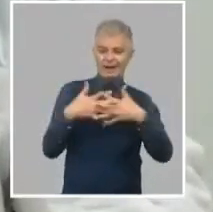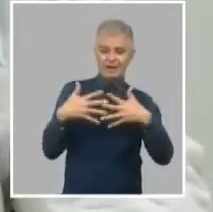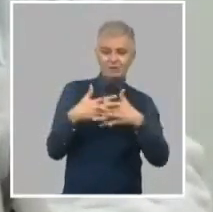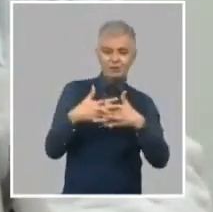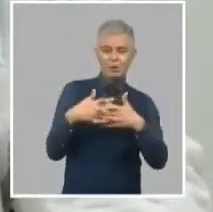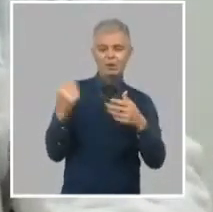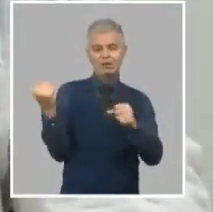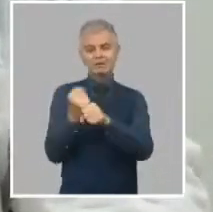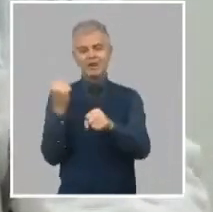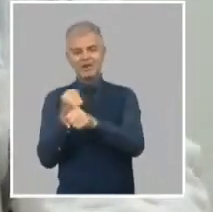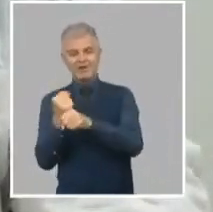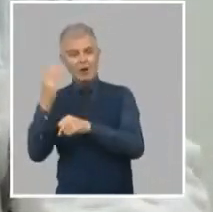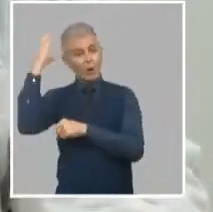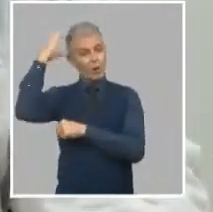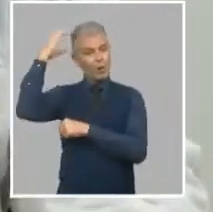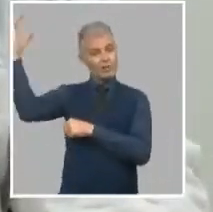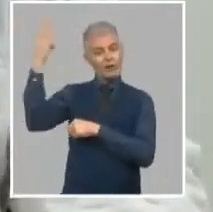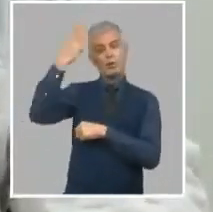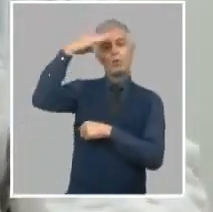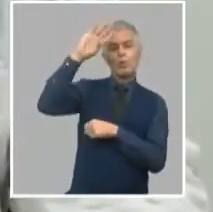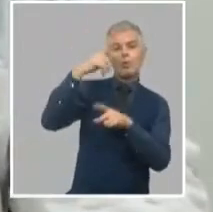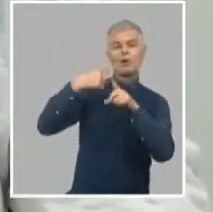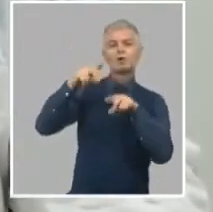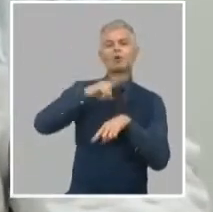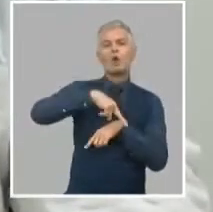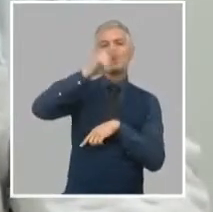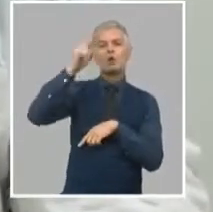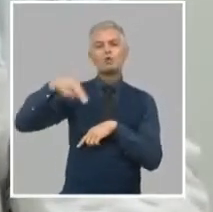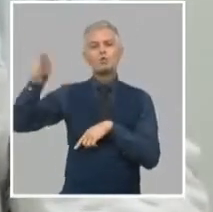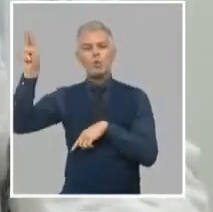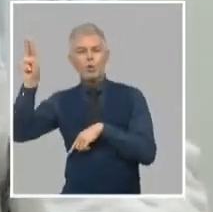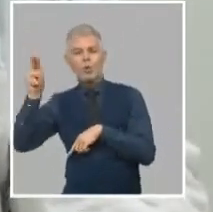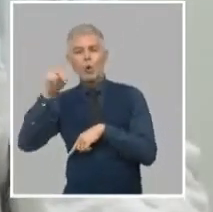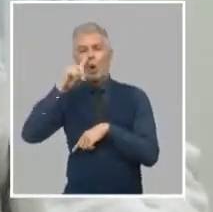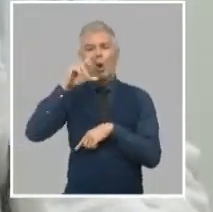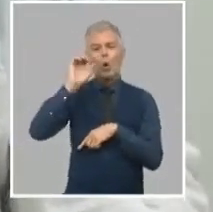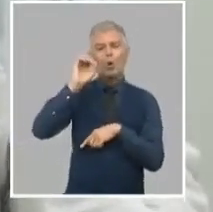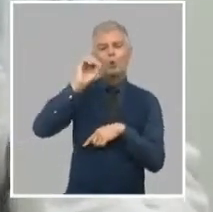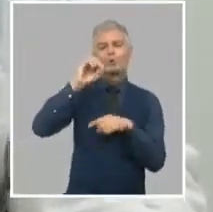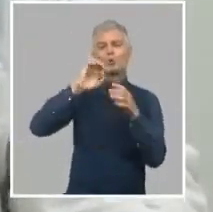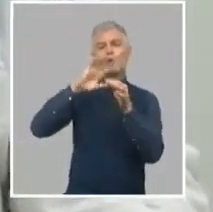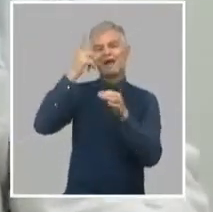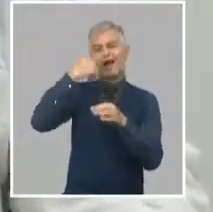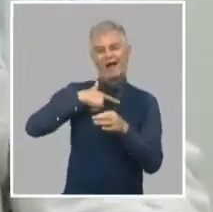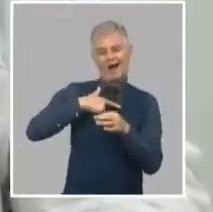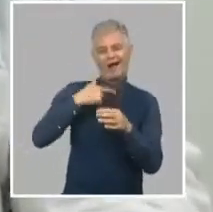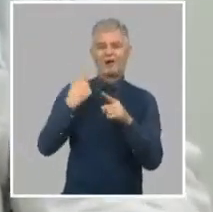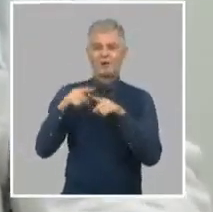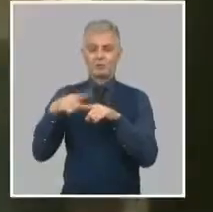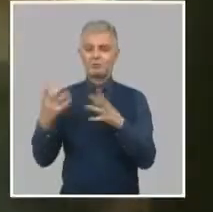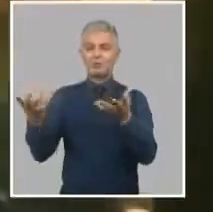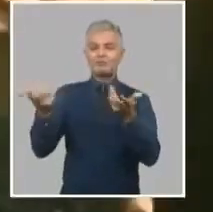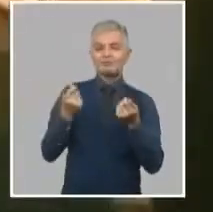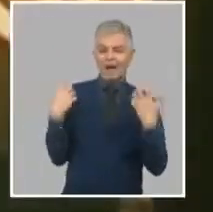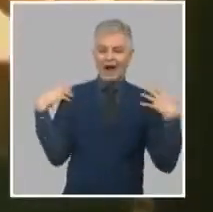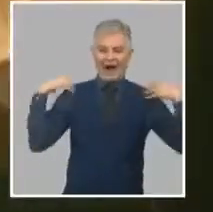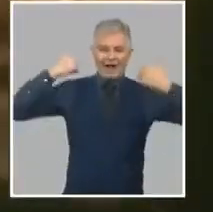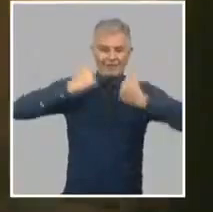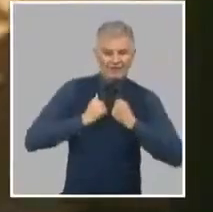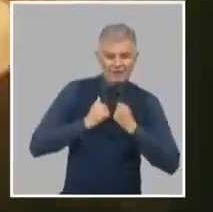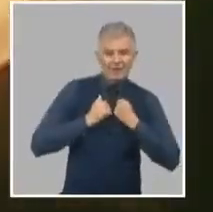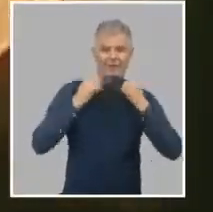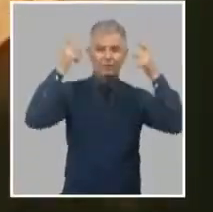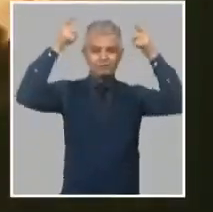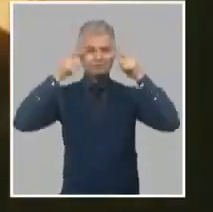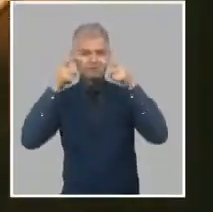las gestiones por parte del gobierno de Cuba con Noruega, con otros países, para la adquisición de módulos de frío, para la protección